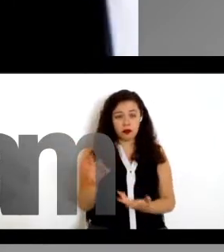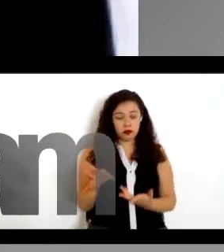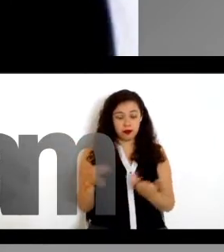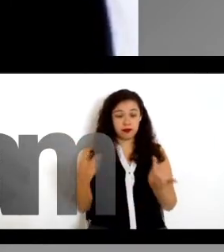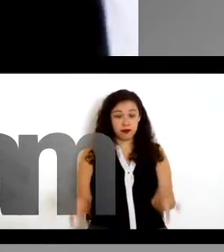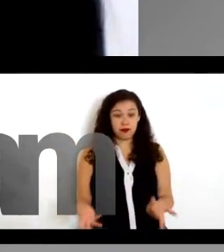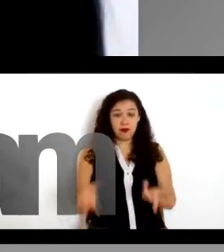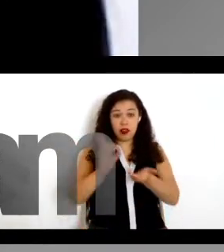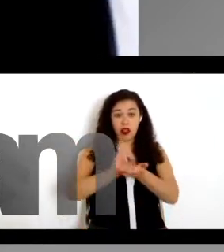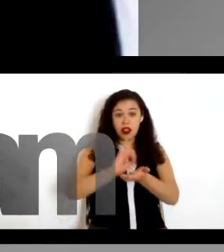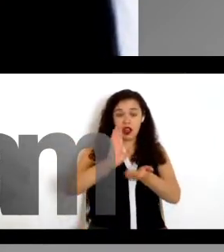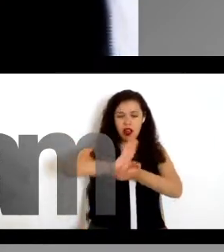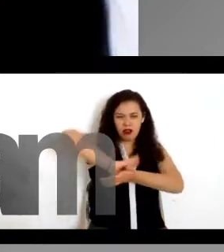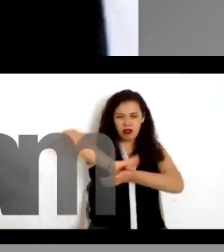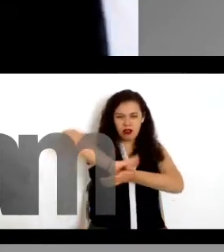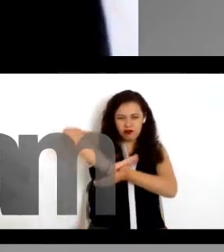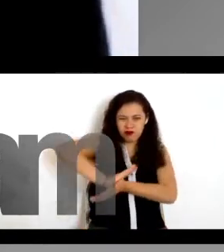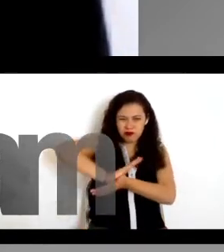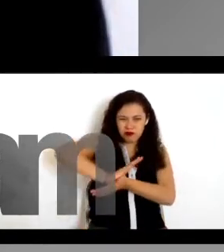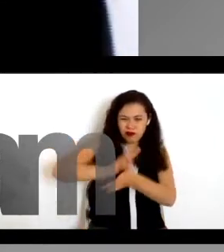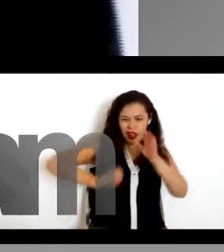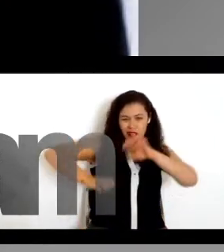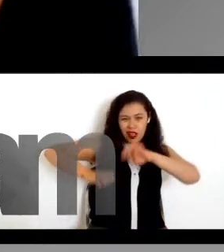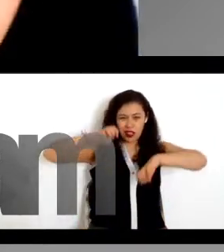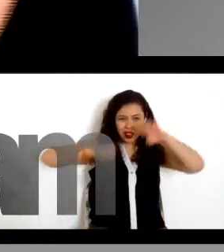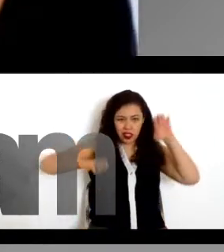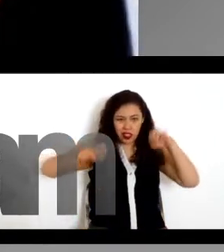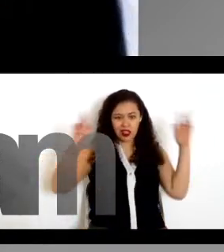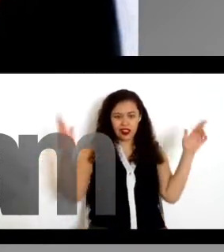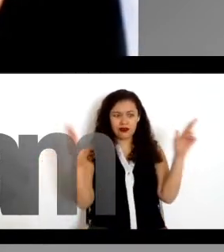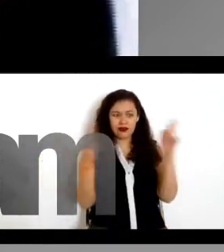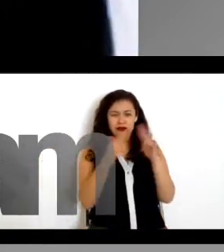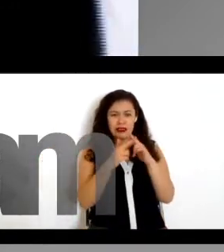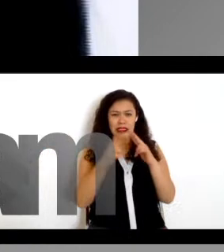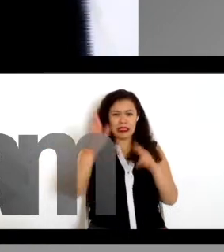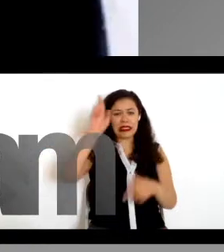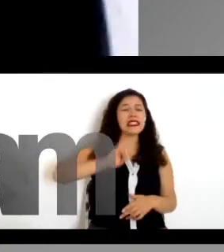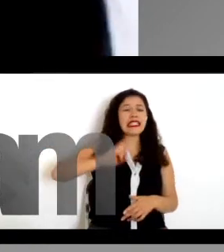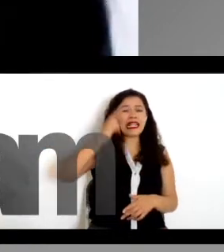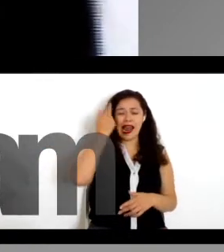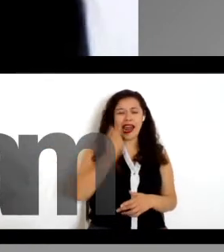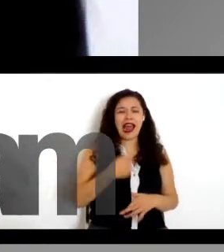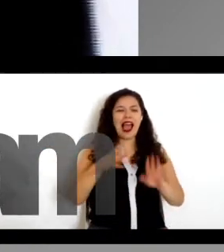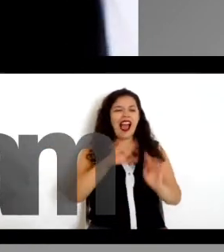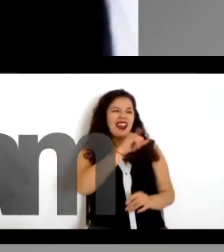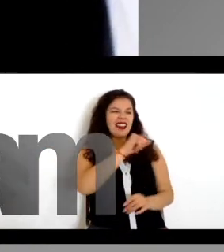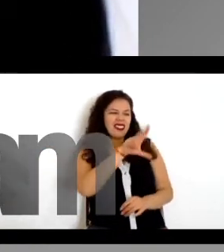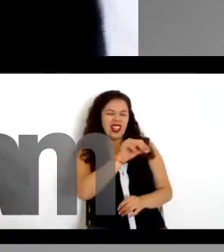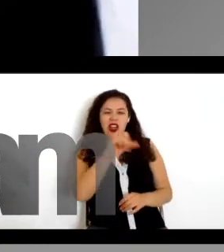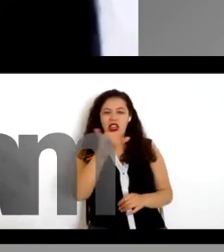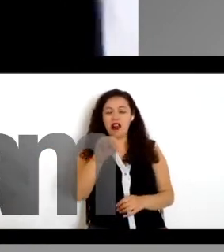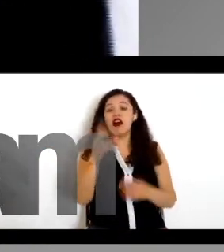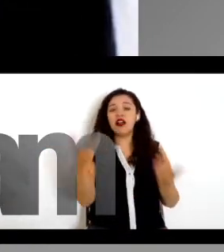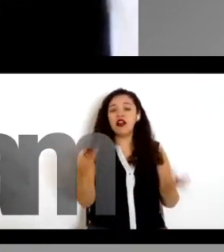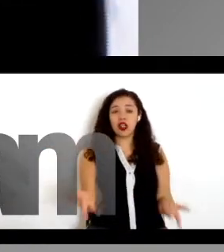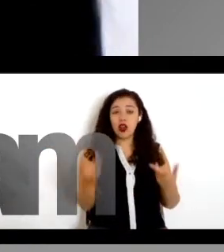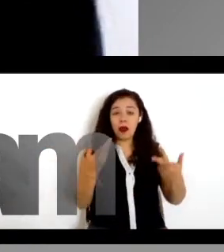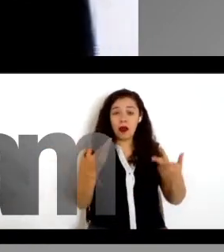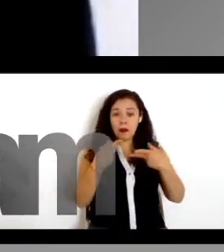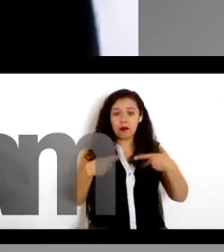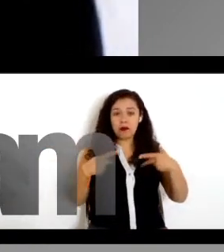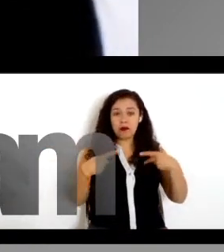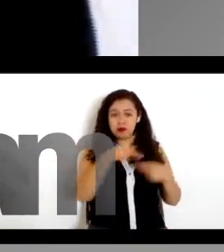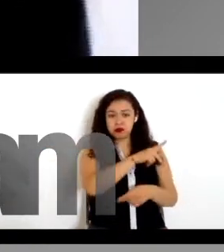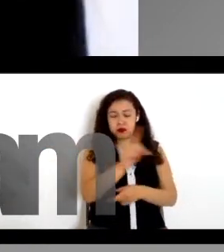no discrimina por edad, por religión, raza, no discrimina por nada. Te puede llegar la discapacidad a tu vida